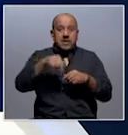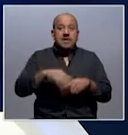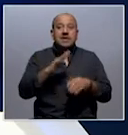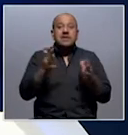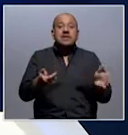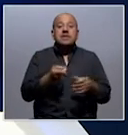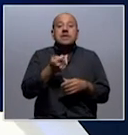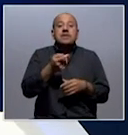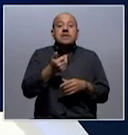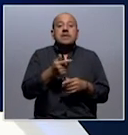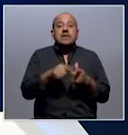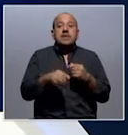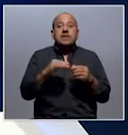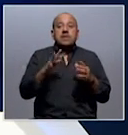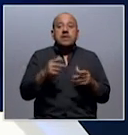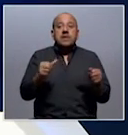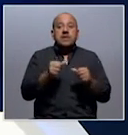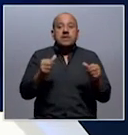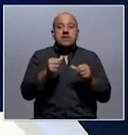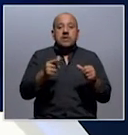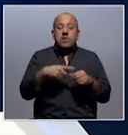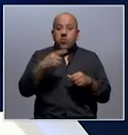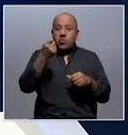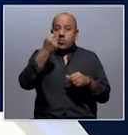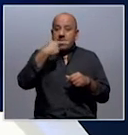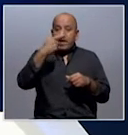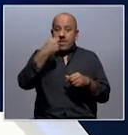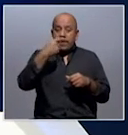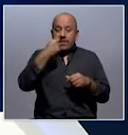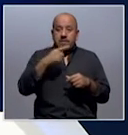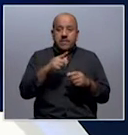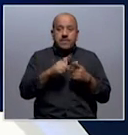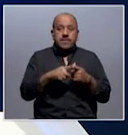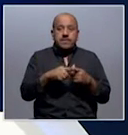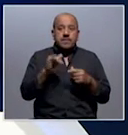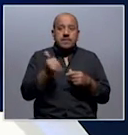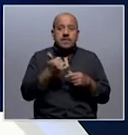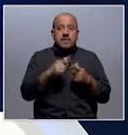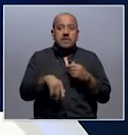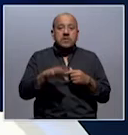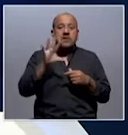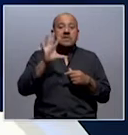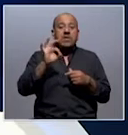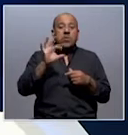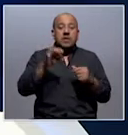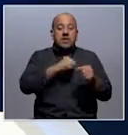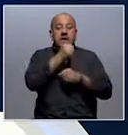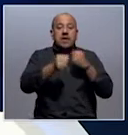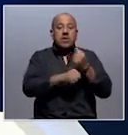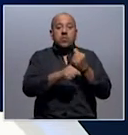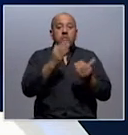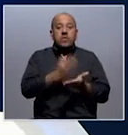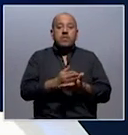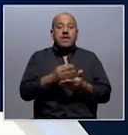pasito nada más de elaborar un fármaco pero más allá de eso ya pasaron 50 años de la última vez